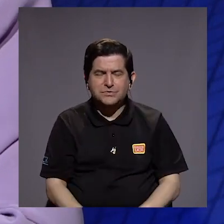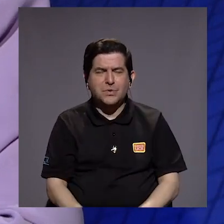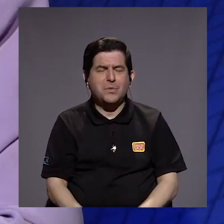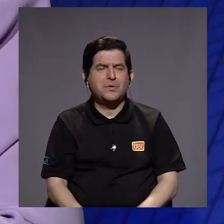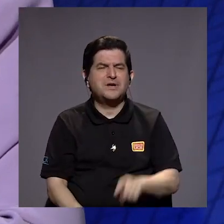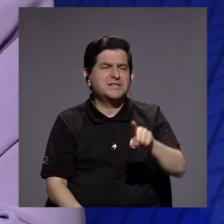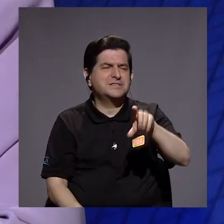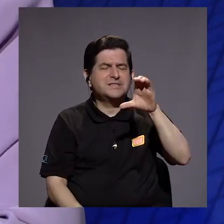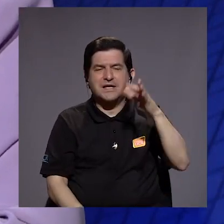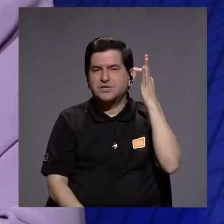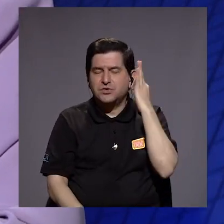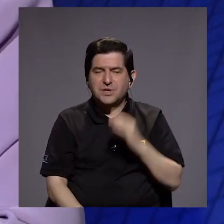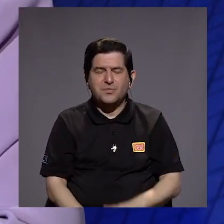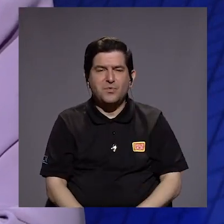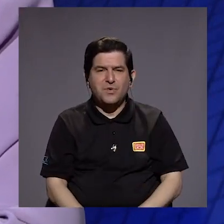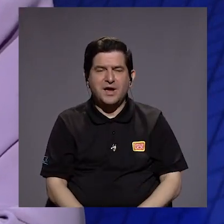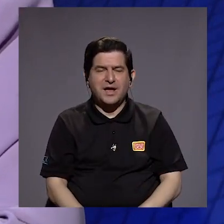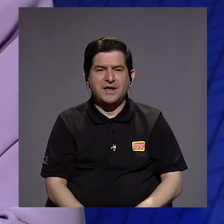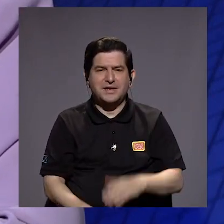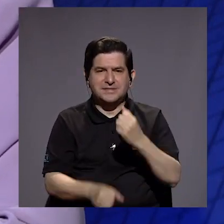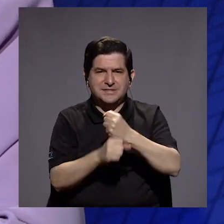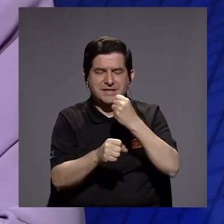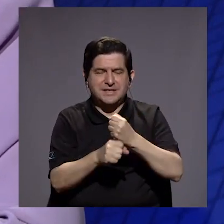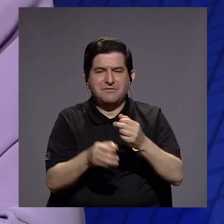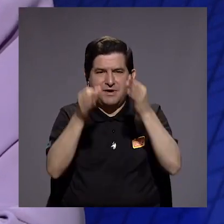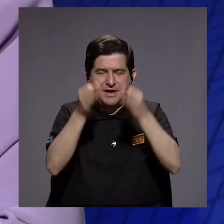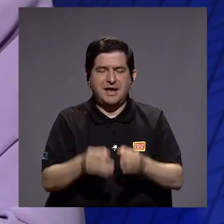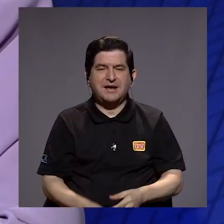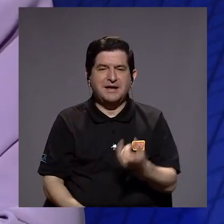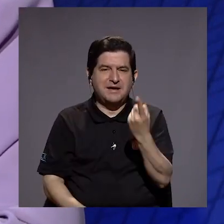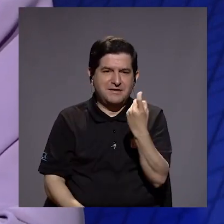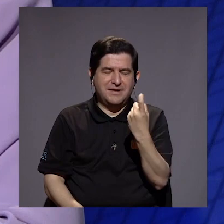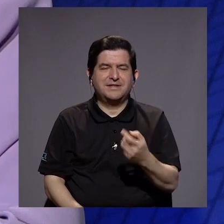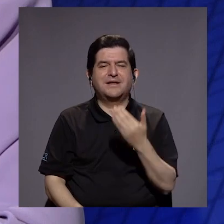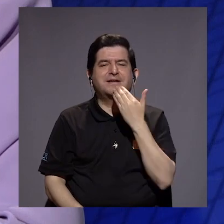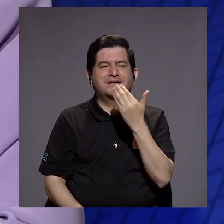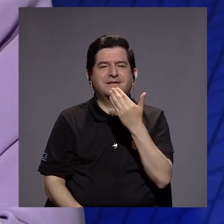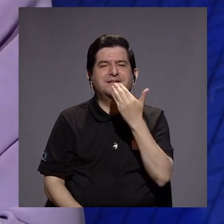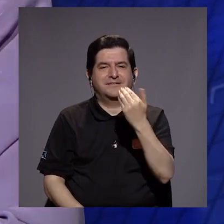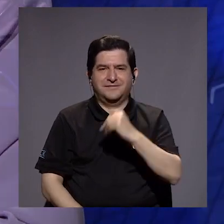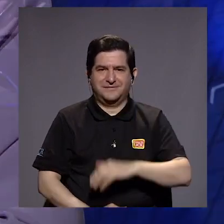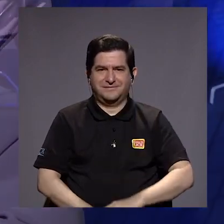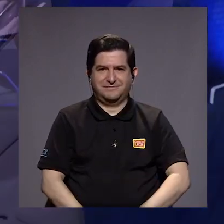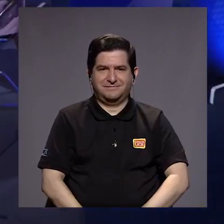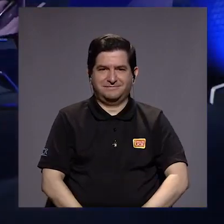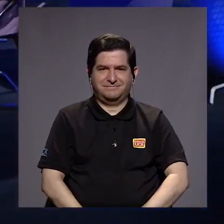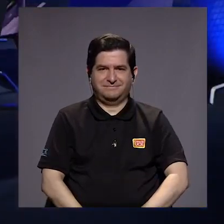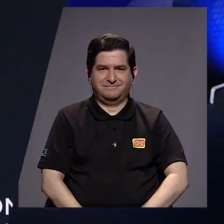de cientos de mujeres juristas que se nos han quedado en el tintero. Muy amables.